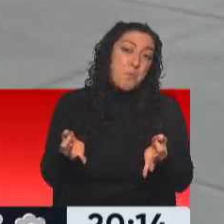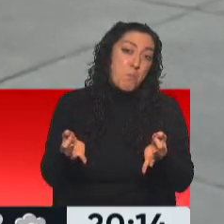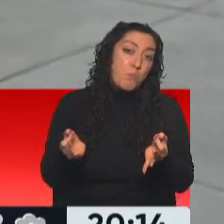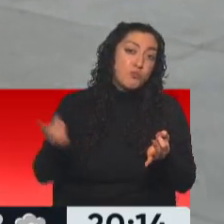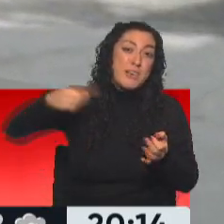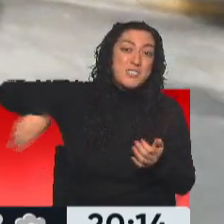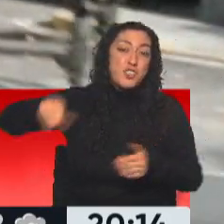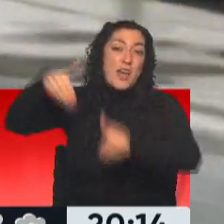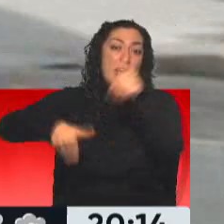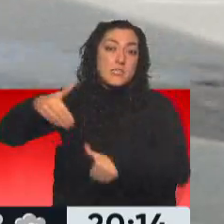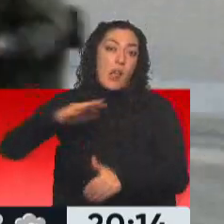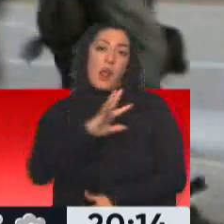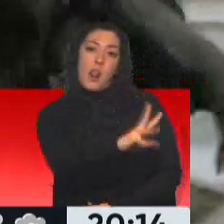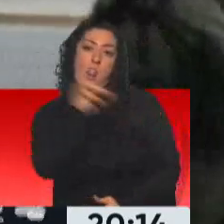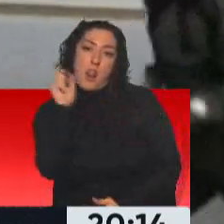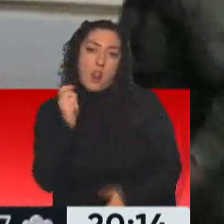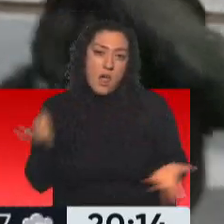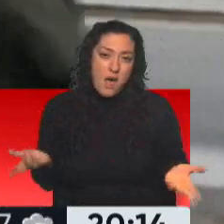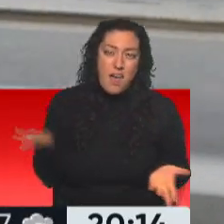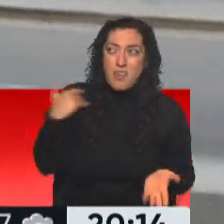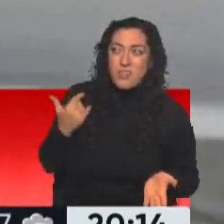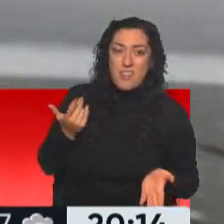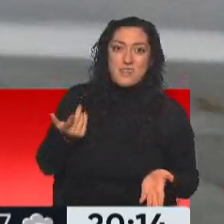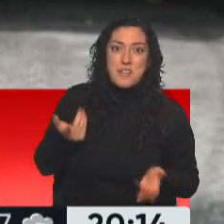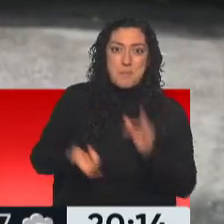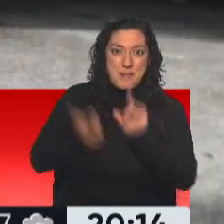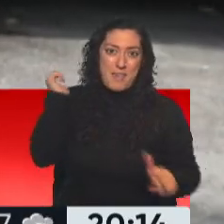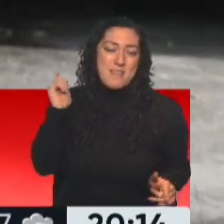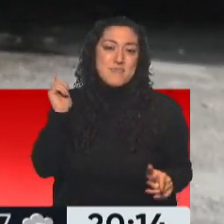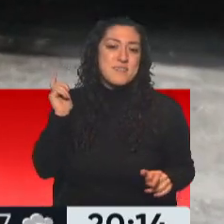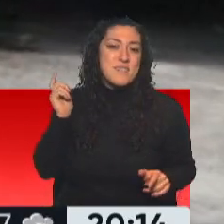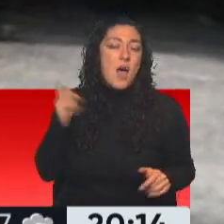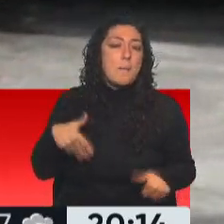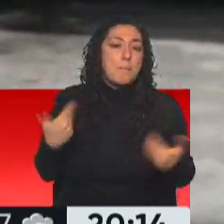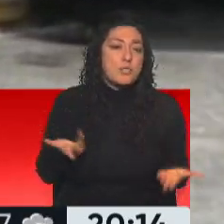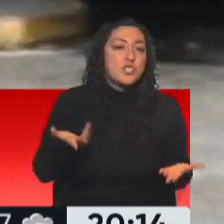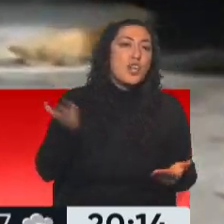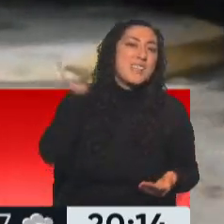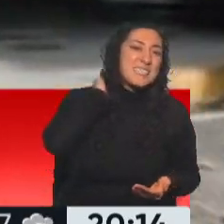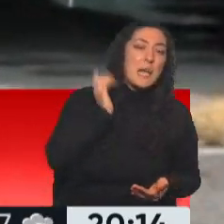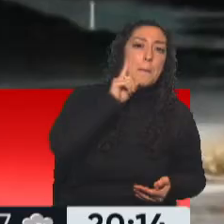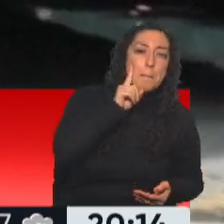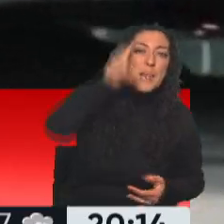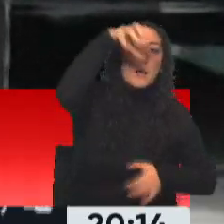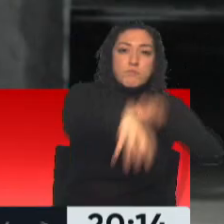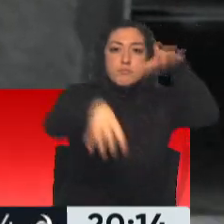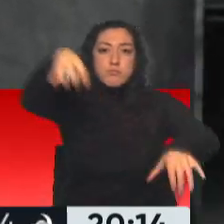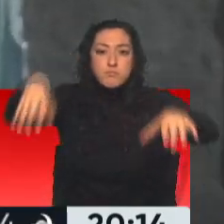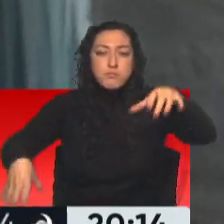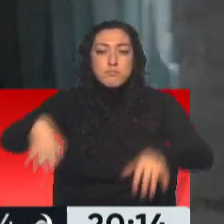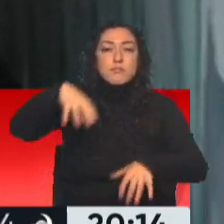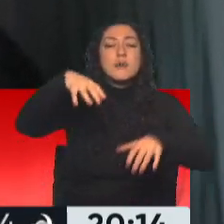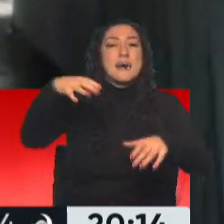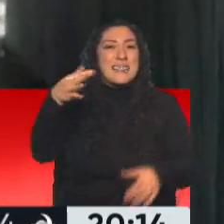de la elección, y con la experiencia que hemos tenido del pasado, teníamos presencia en los más de 16.000 centros de votación, testigos, más de